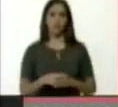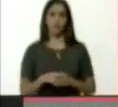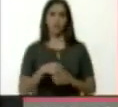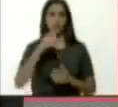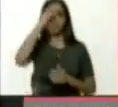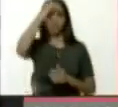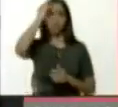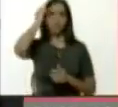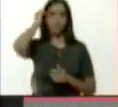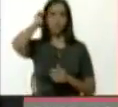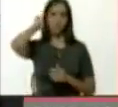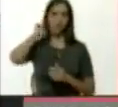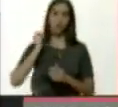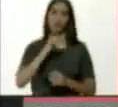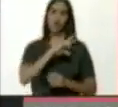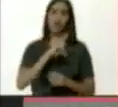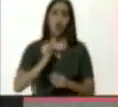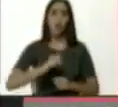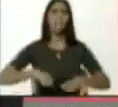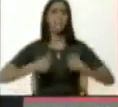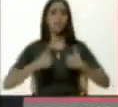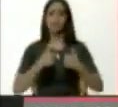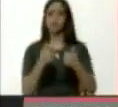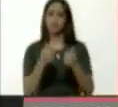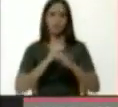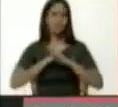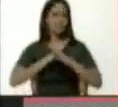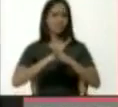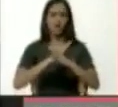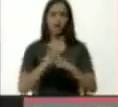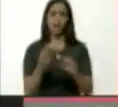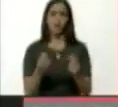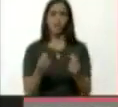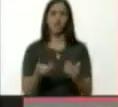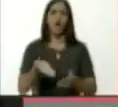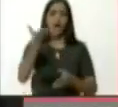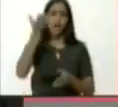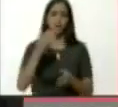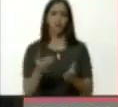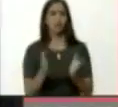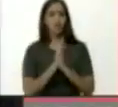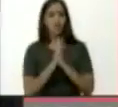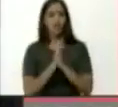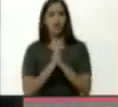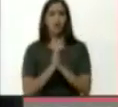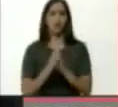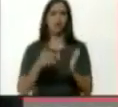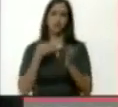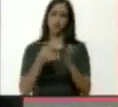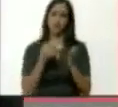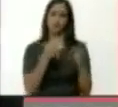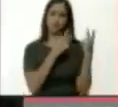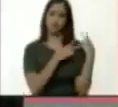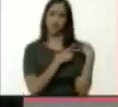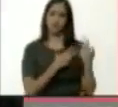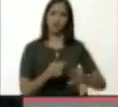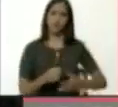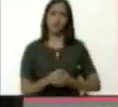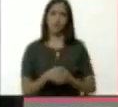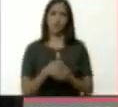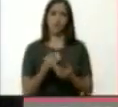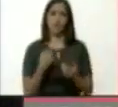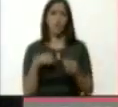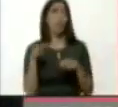No más precios altos. Señores de Fede Cámaras, por favor. No se hagan los